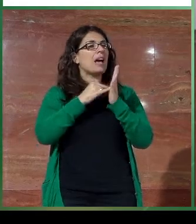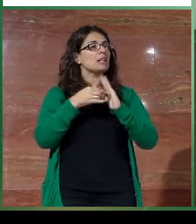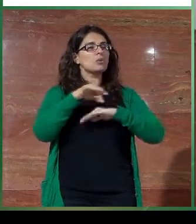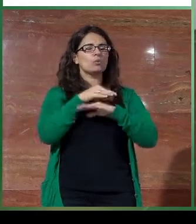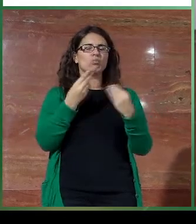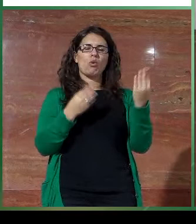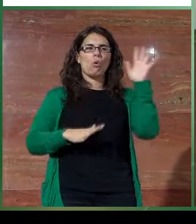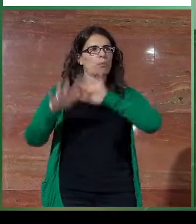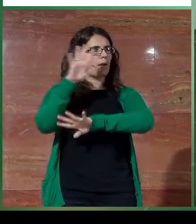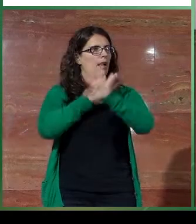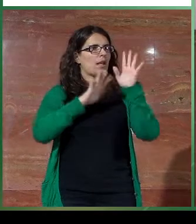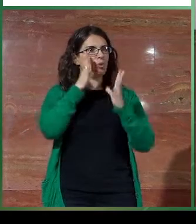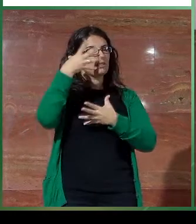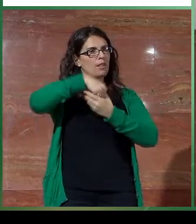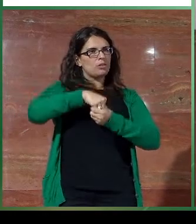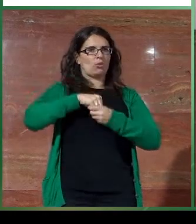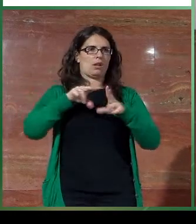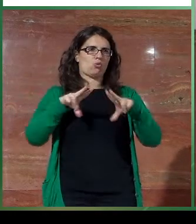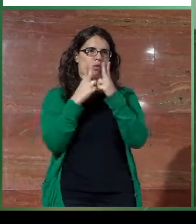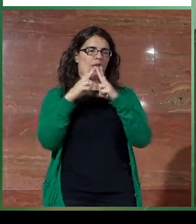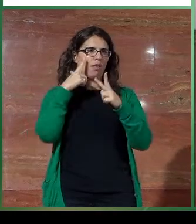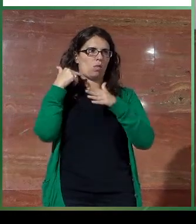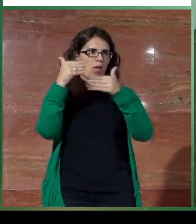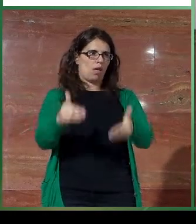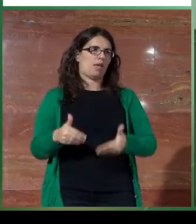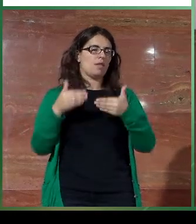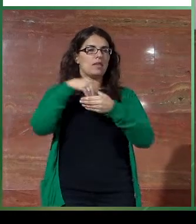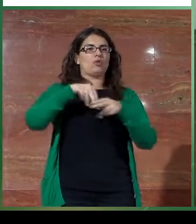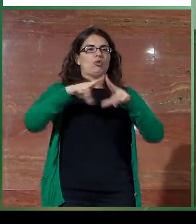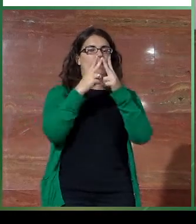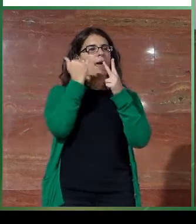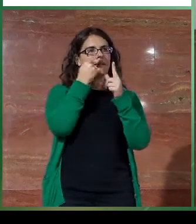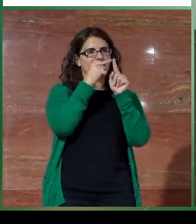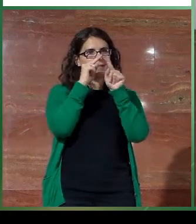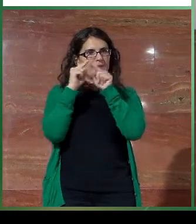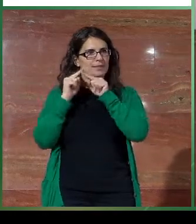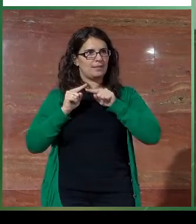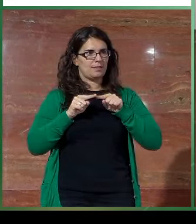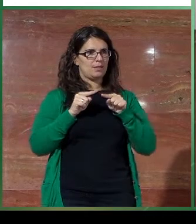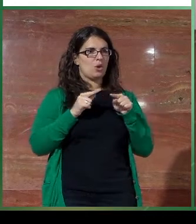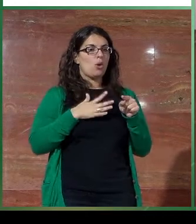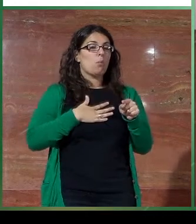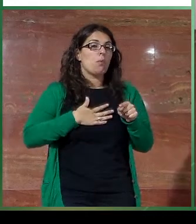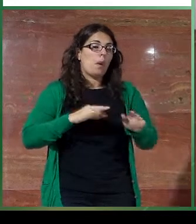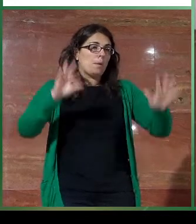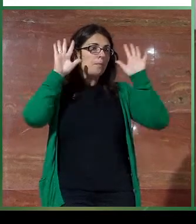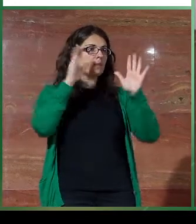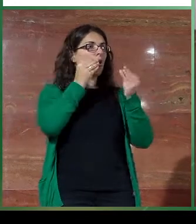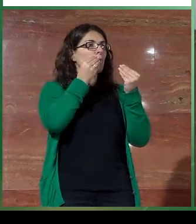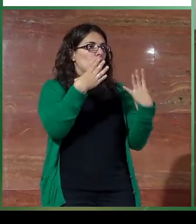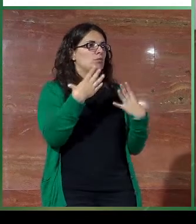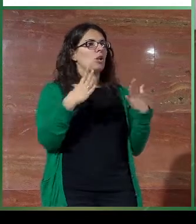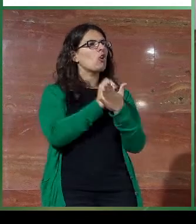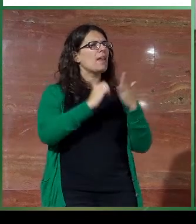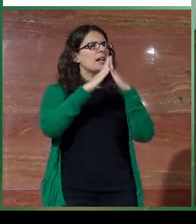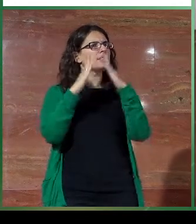forma parte de una proyección de la sociedad y la sociedad tiene estos matices. Probablemente lo ideal sería que todas las casas fueran